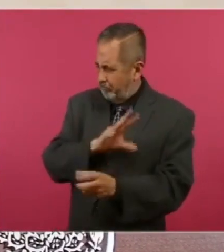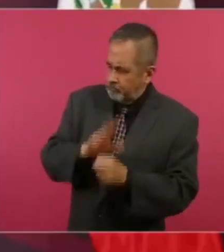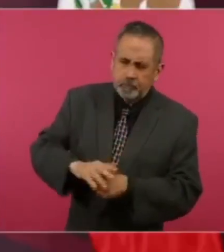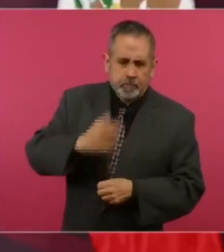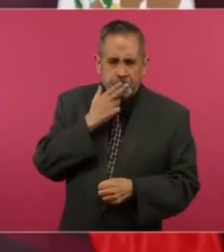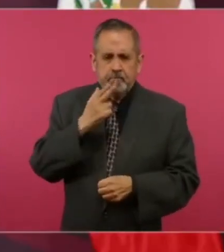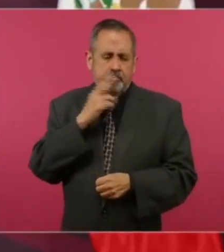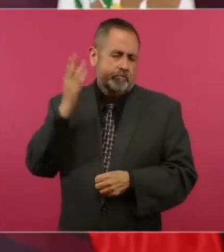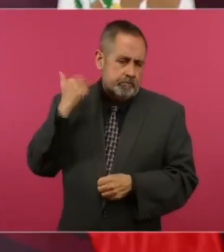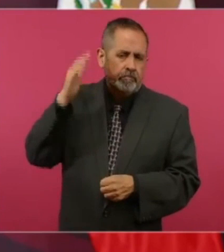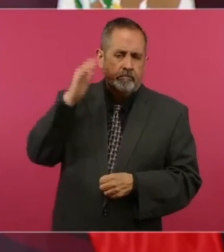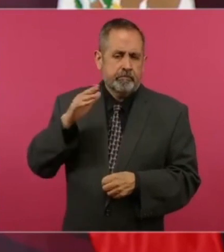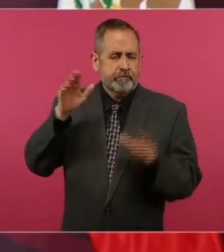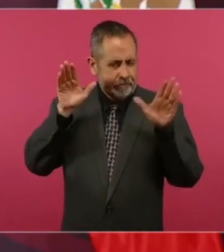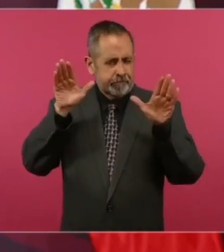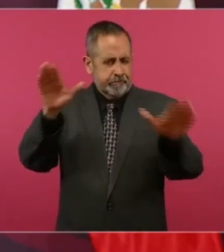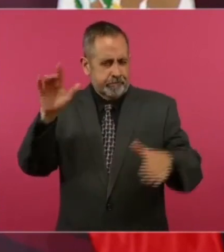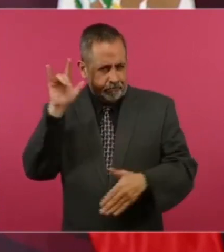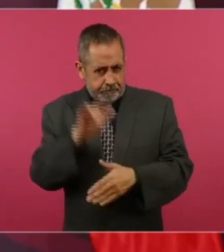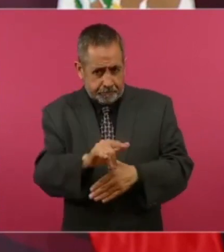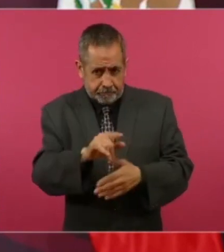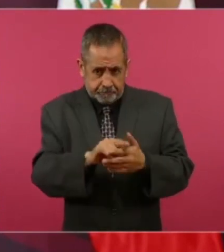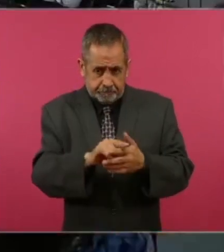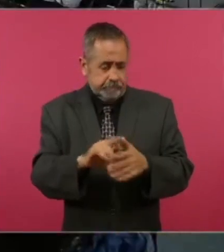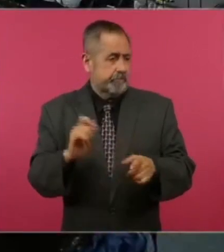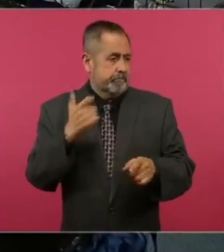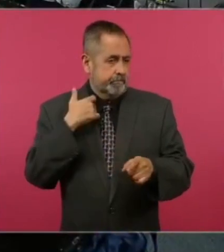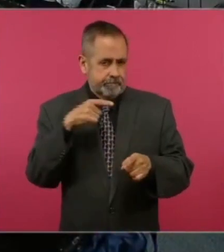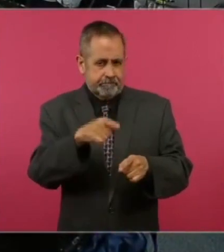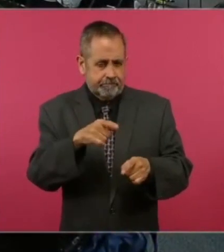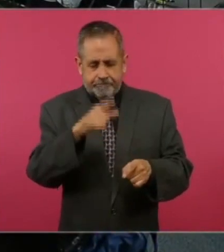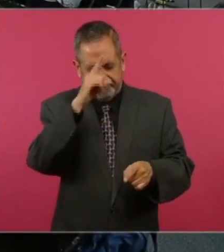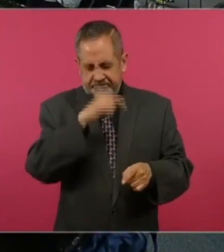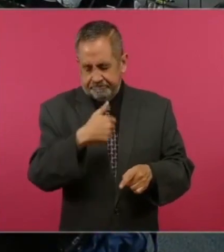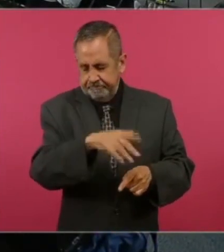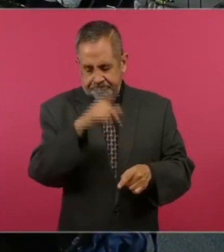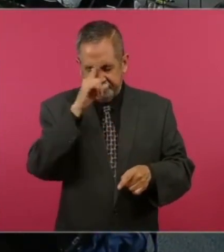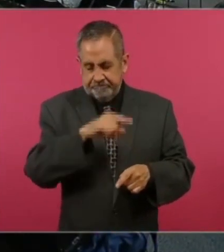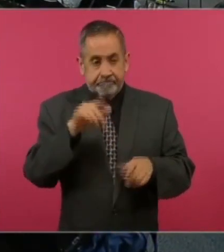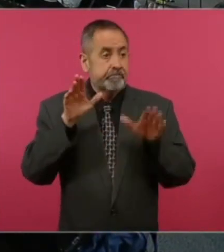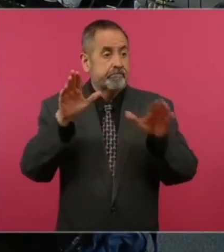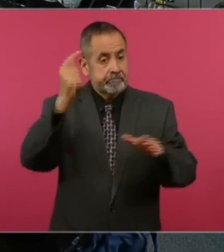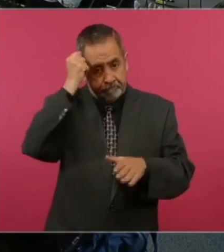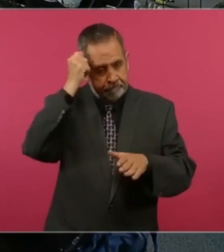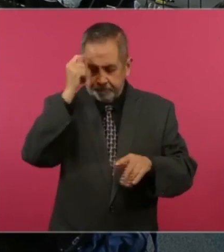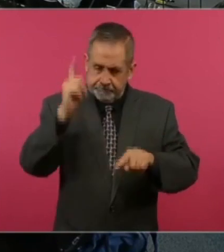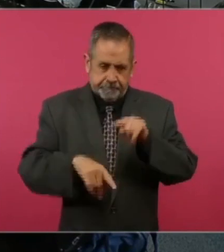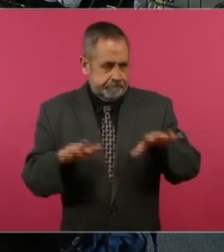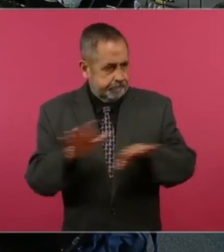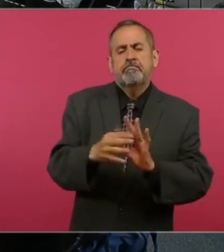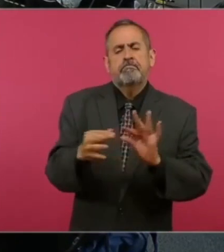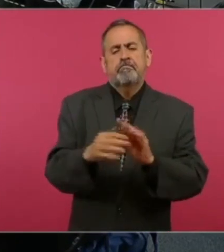por nosotros los mexicanos. Y lloro acá. Así lo hubiera hecho. Antiguo o fallido. Lo hubiera hecho yo. Aeropuerto de